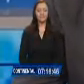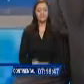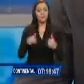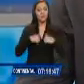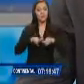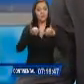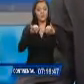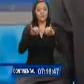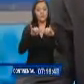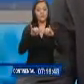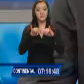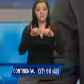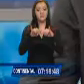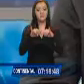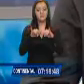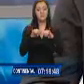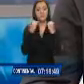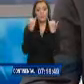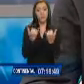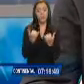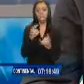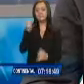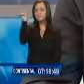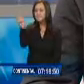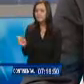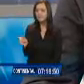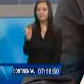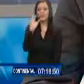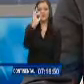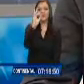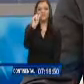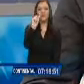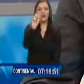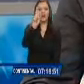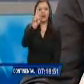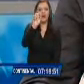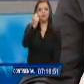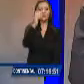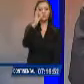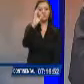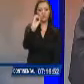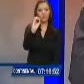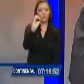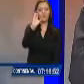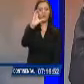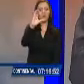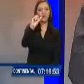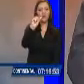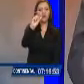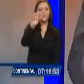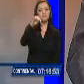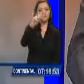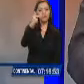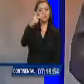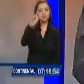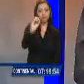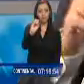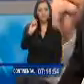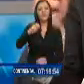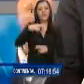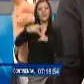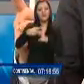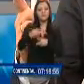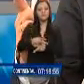Continuamos, amigos televidentes. Está ya con nosotros Fausto Camacho, ex vocal del Consejo Nacional Electoral, quien a propósito de